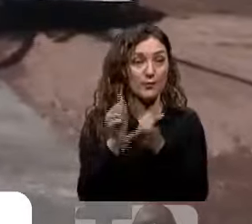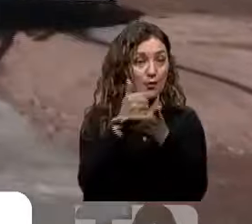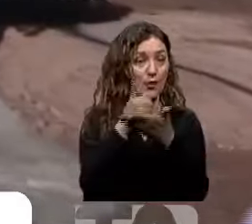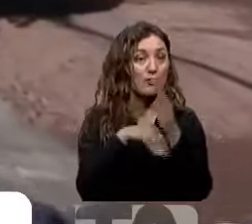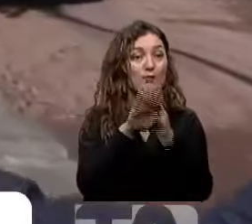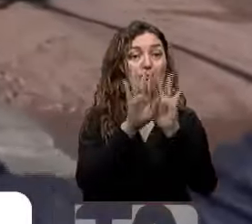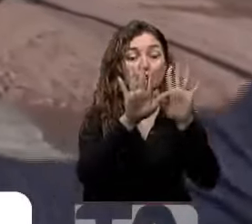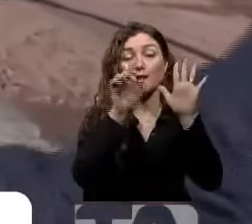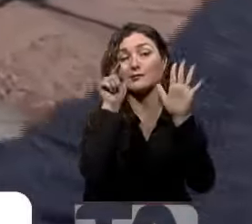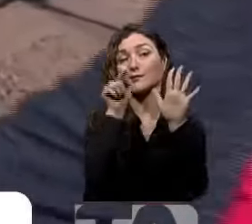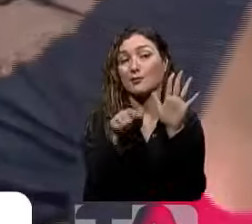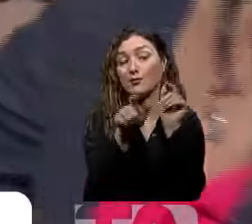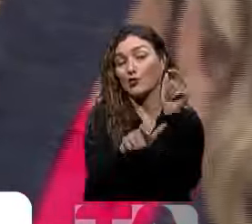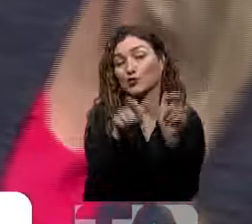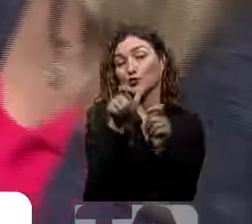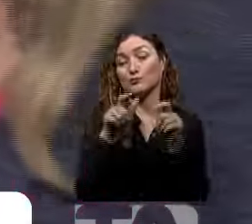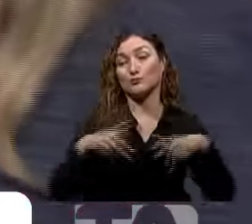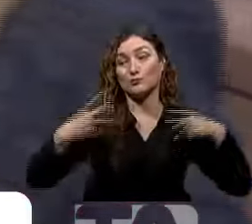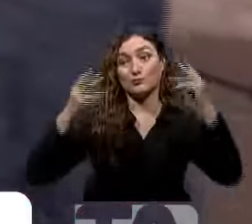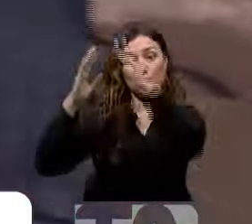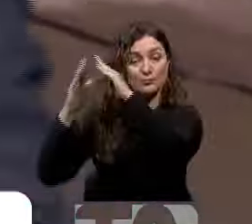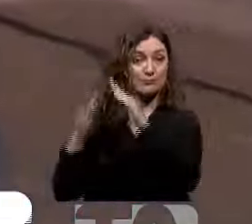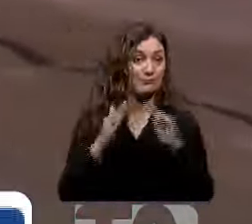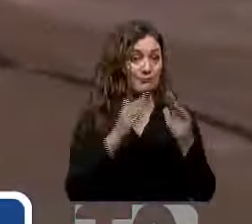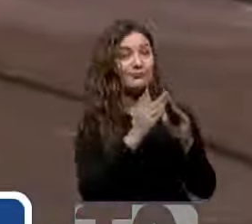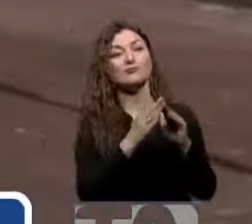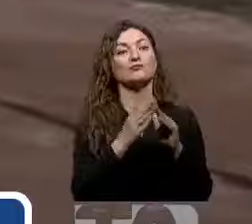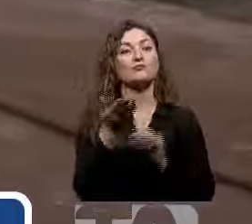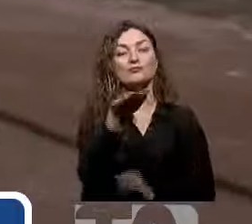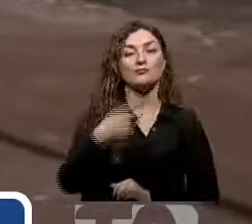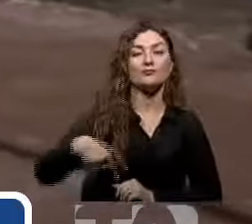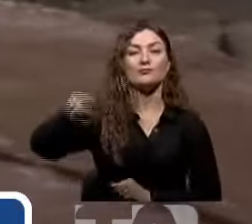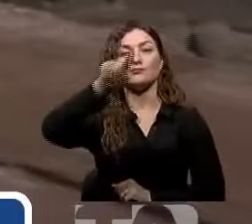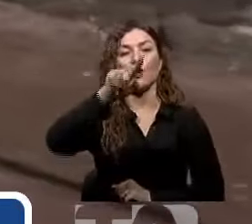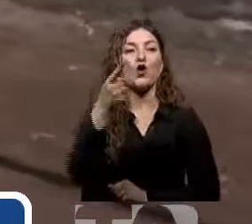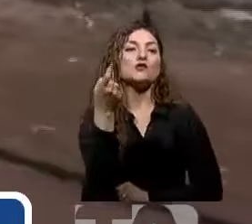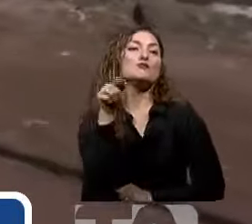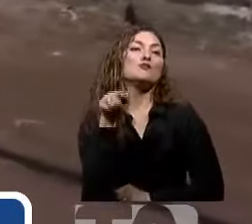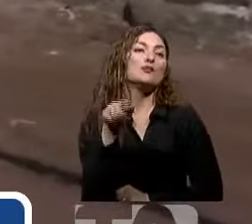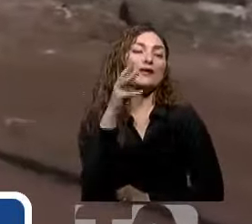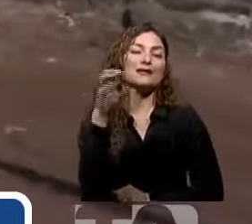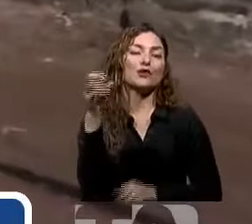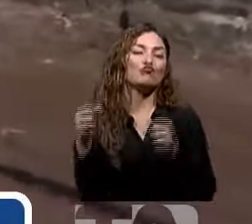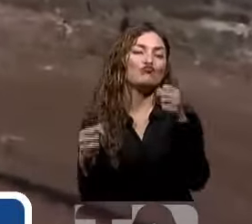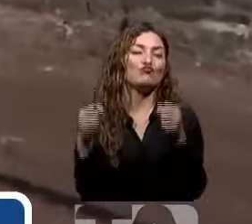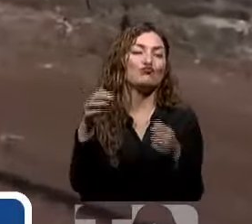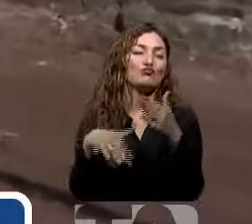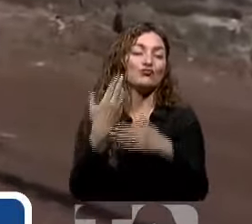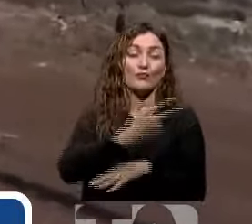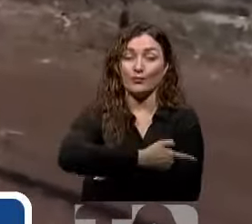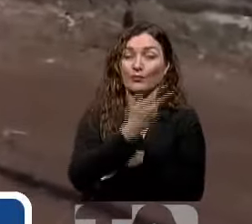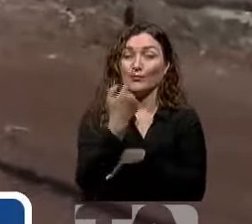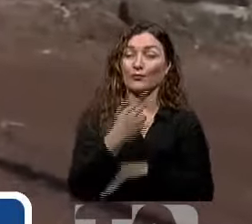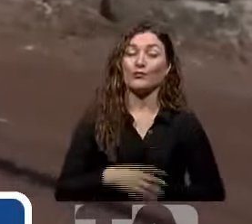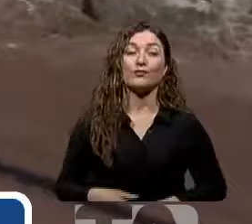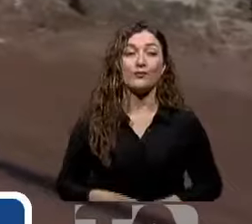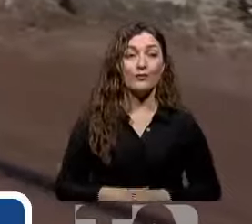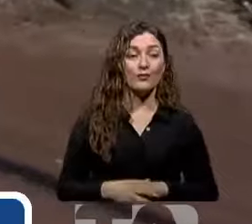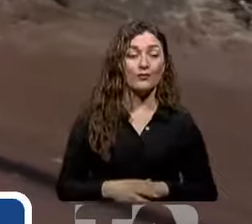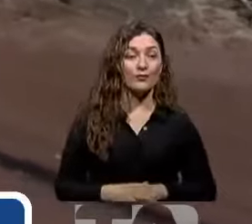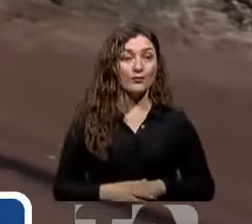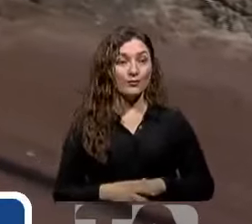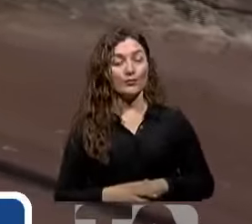16.000 habitantes directos de este sector, aparte de los 11.600 vehículos que pasan diariamente por aquí.